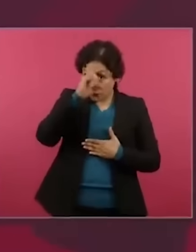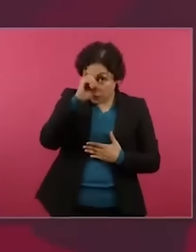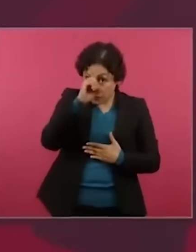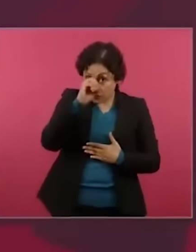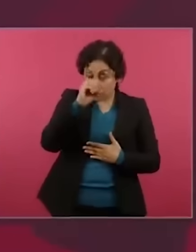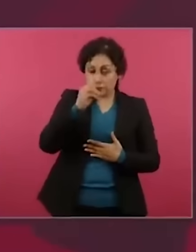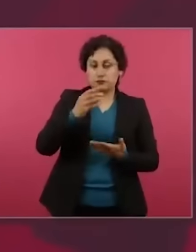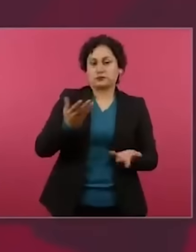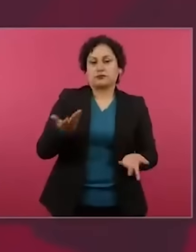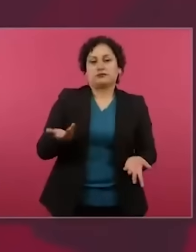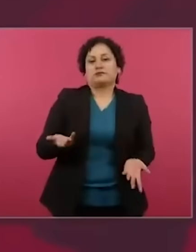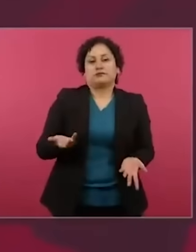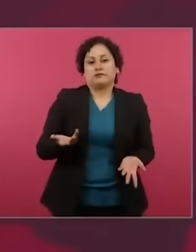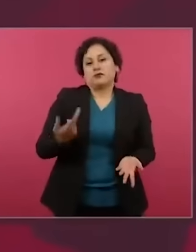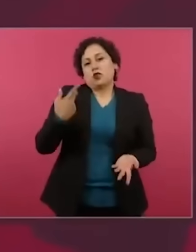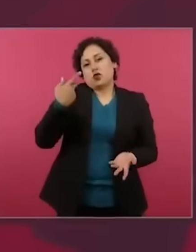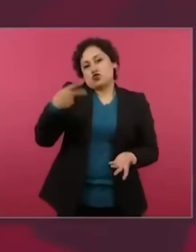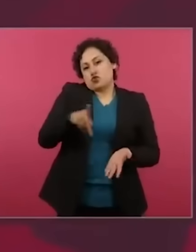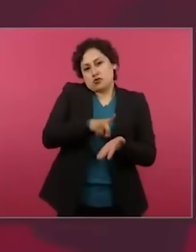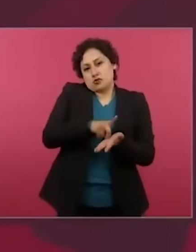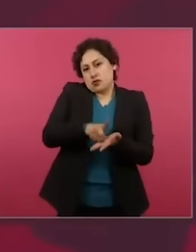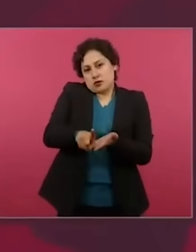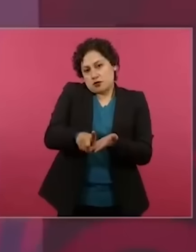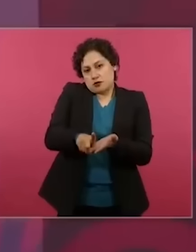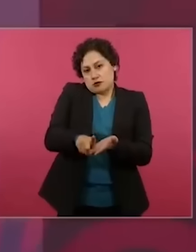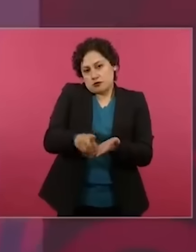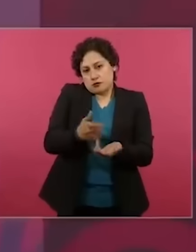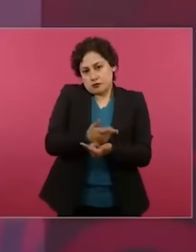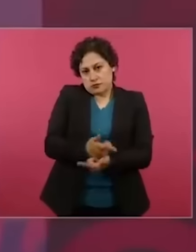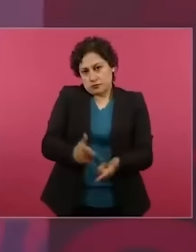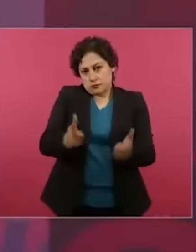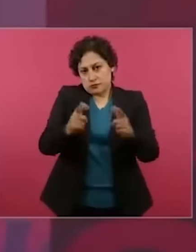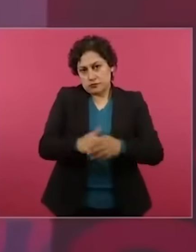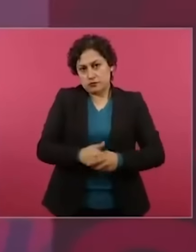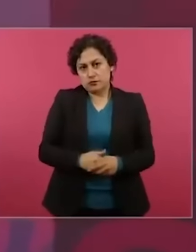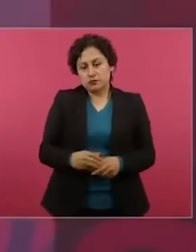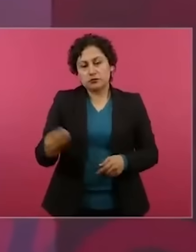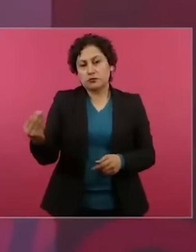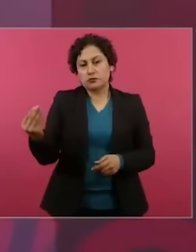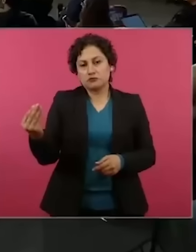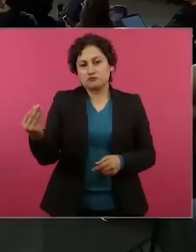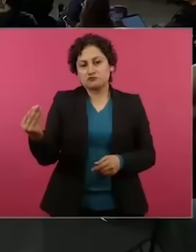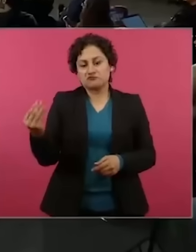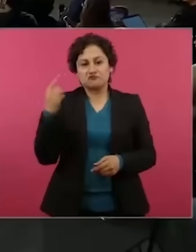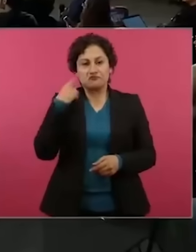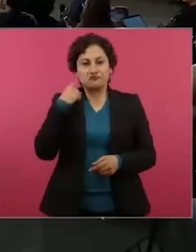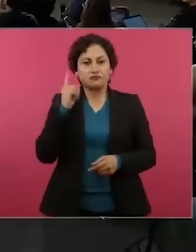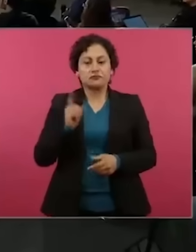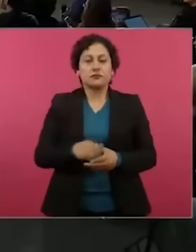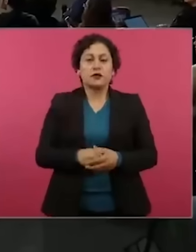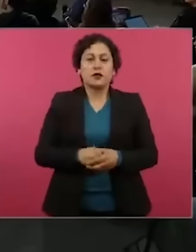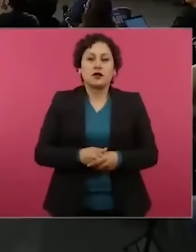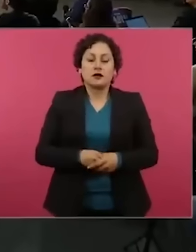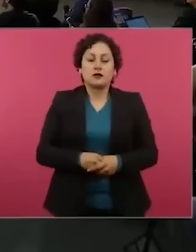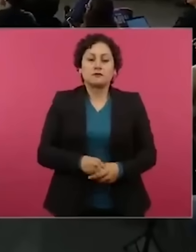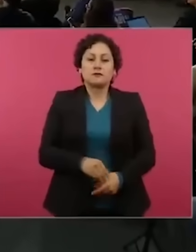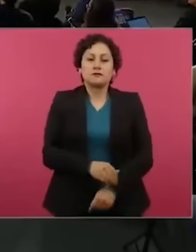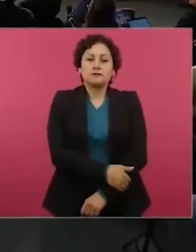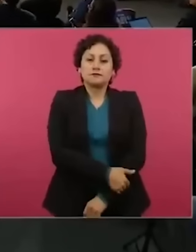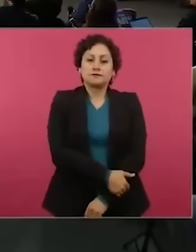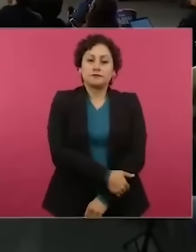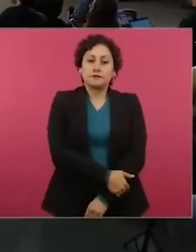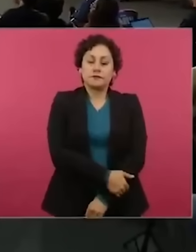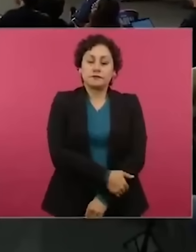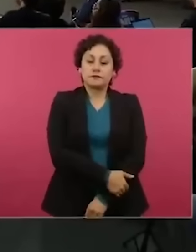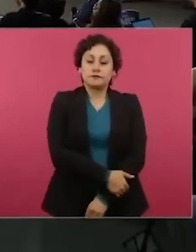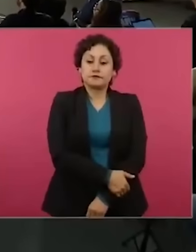que está en su derecho. Pero usted castigando a la Secretaría del Bienestar, ¿por qué la acusa a acarreo y que las brigadas están